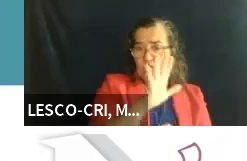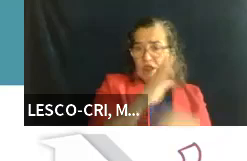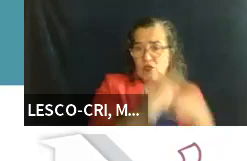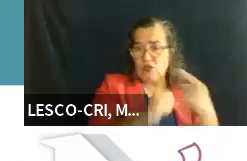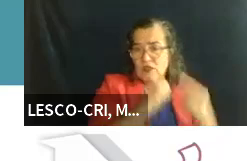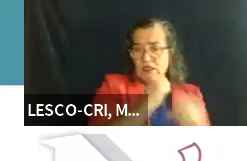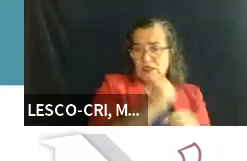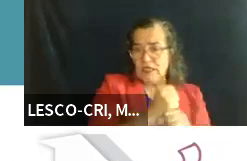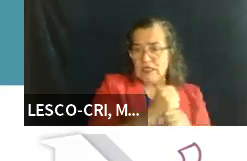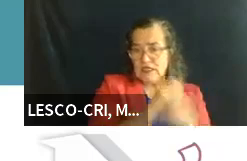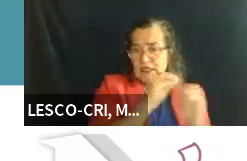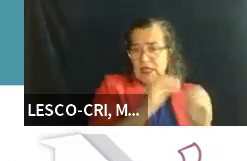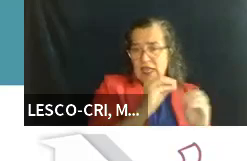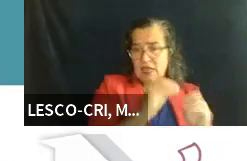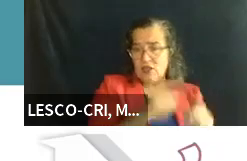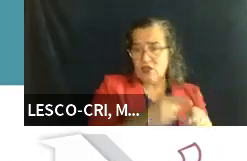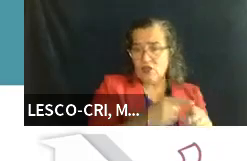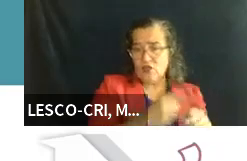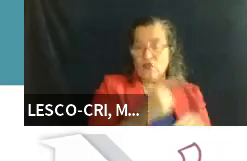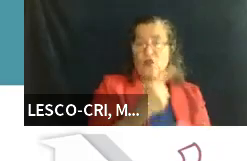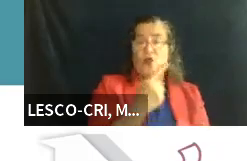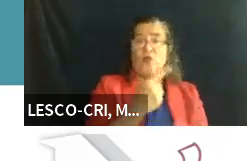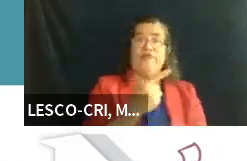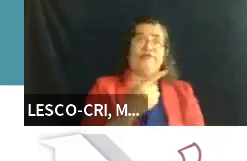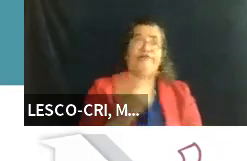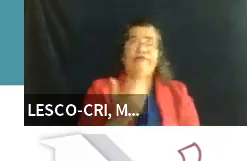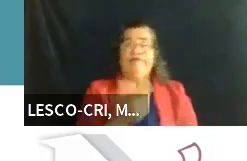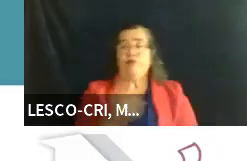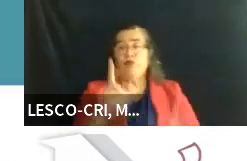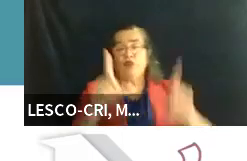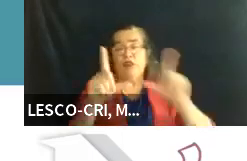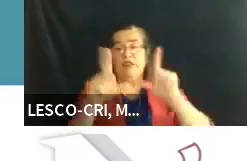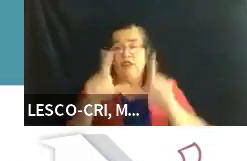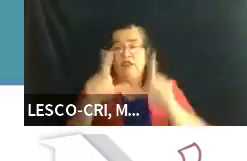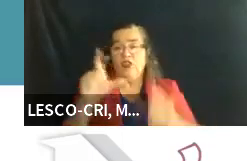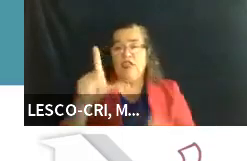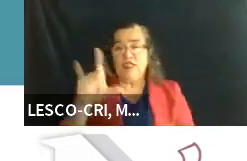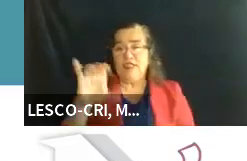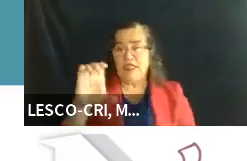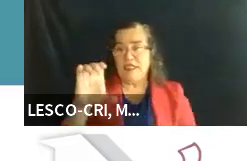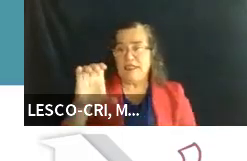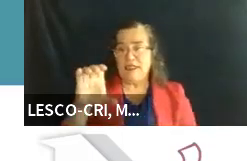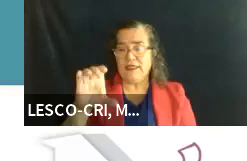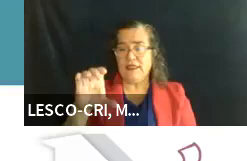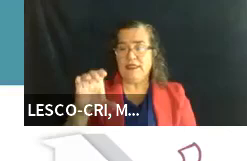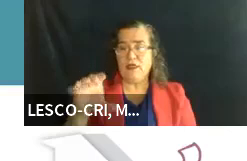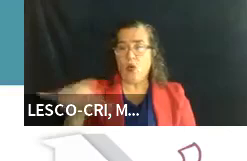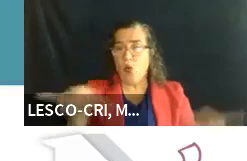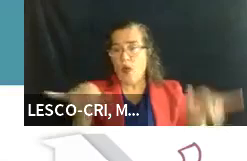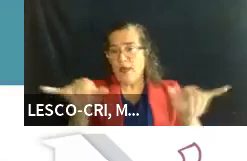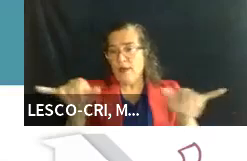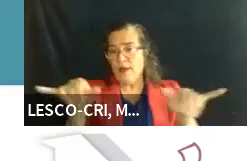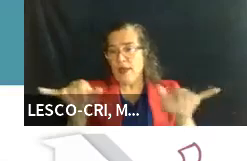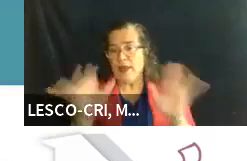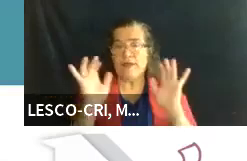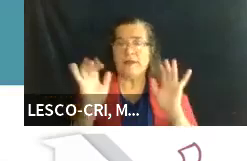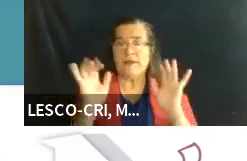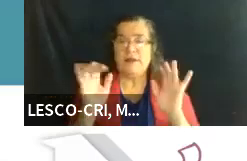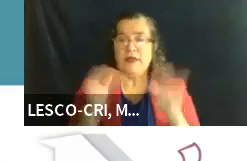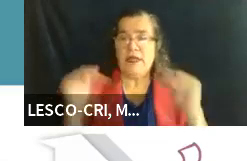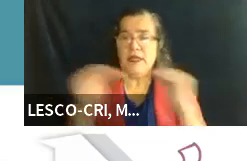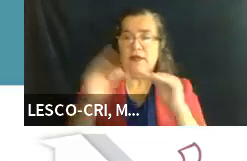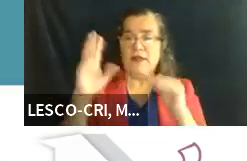de formación para un título de licenciatura o un título equivalente de nivel 6